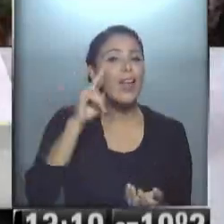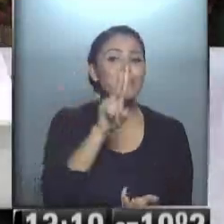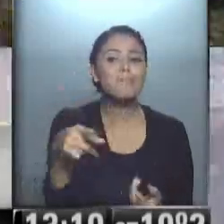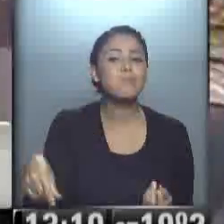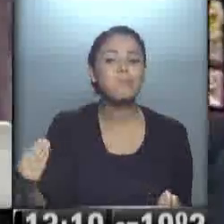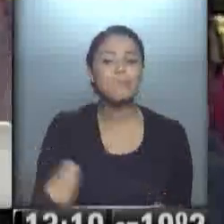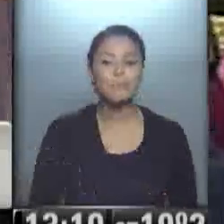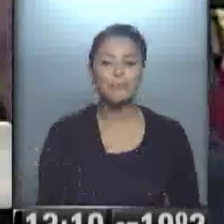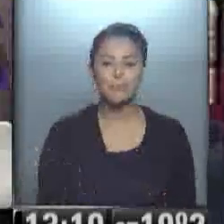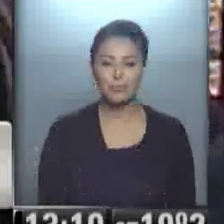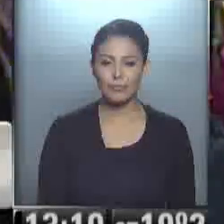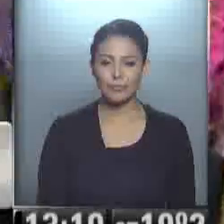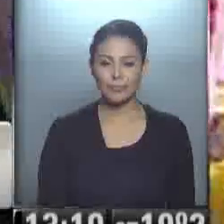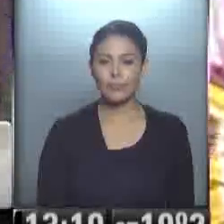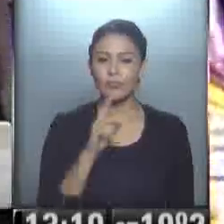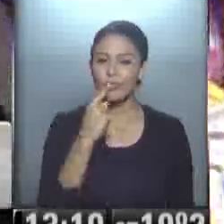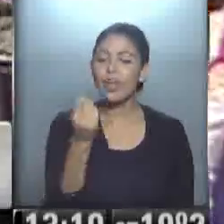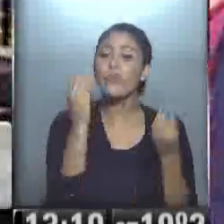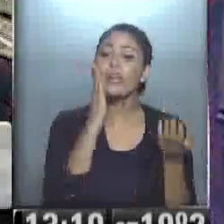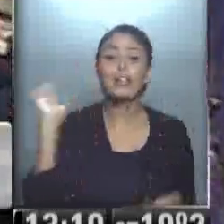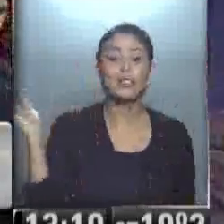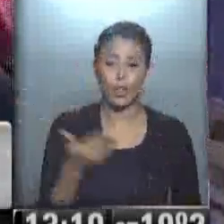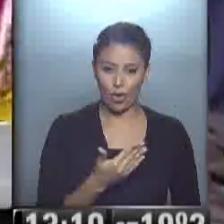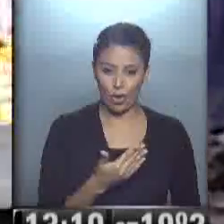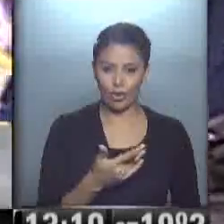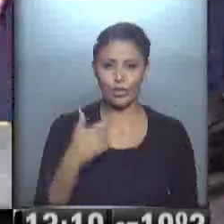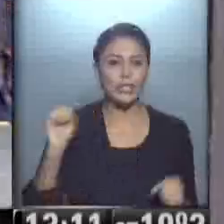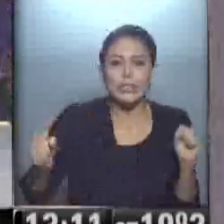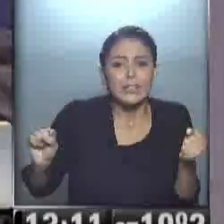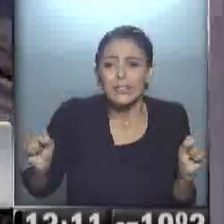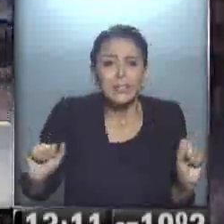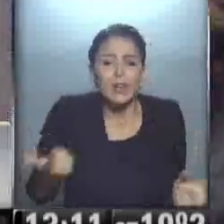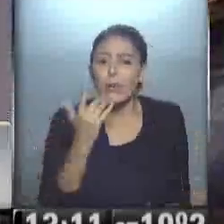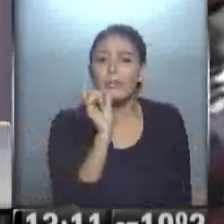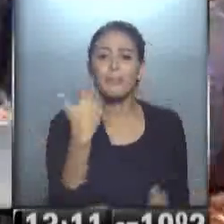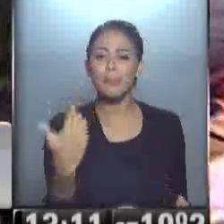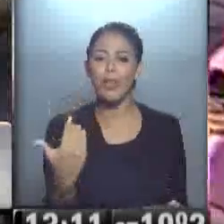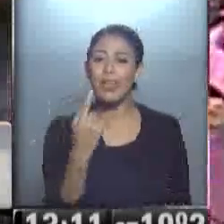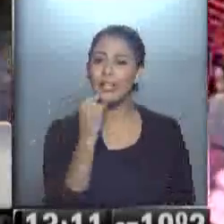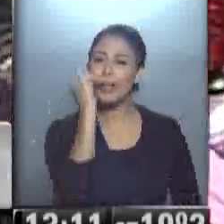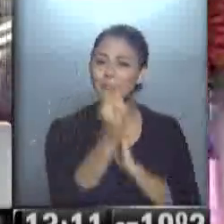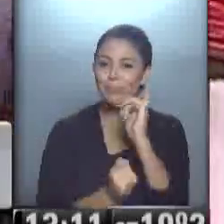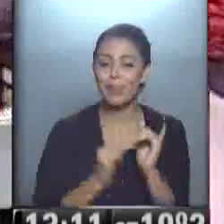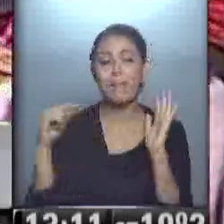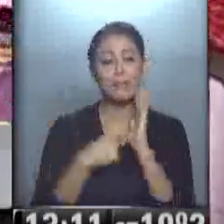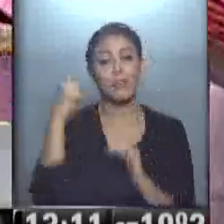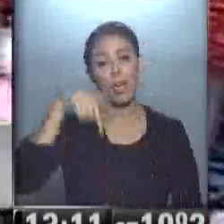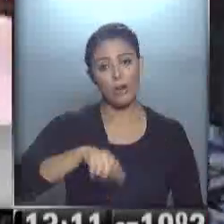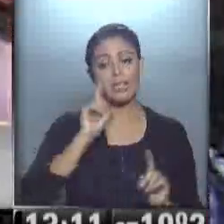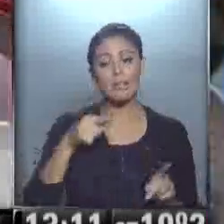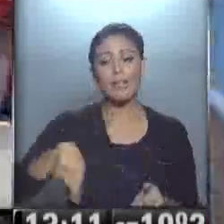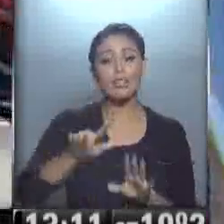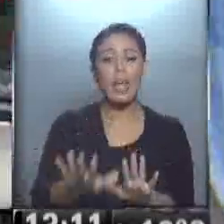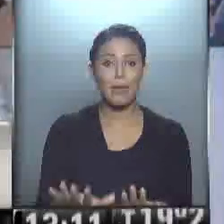allí? ¿Qué tal? Buenas tardes para todos. Euforia es una de las palabras que podría describirlo, aunque a esta hora también